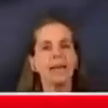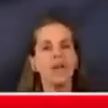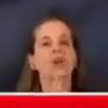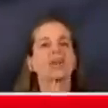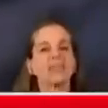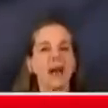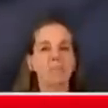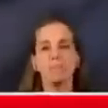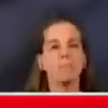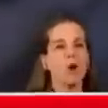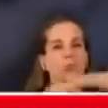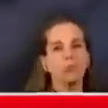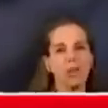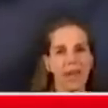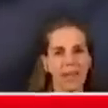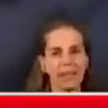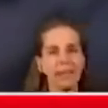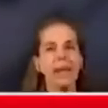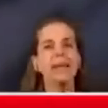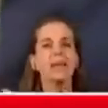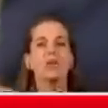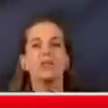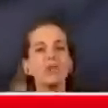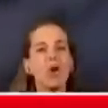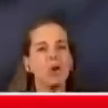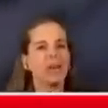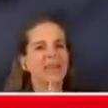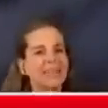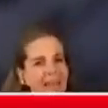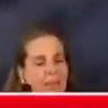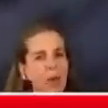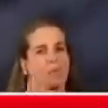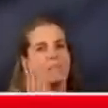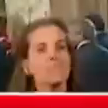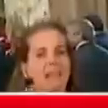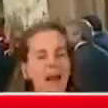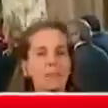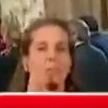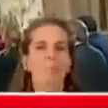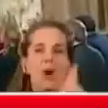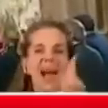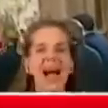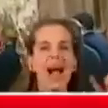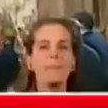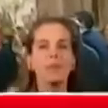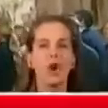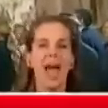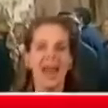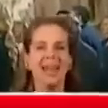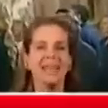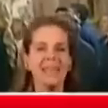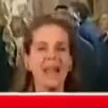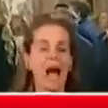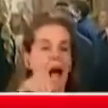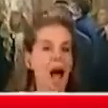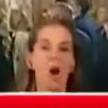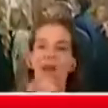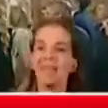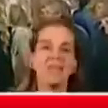ustedes. Y quiero que recemos por cada argentino y por cada argentina, para que de una vez por